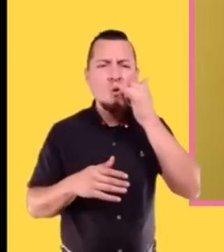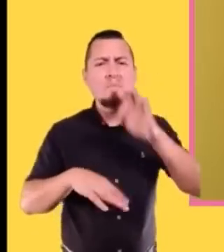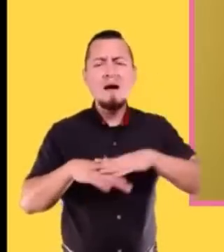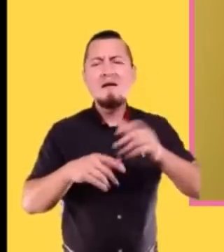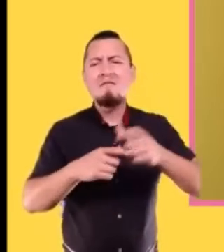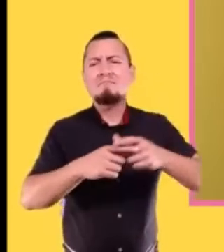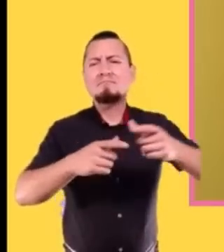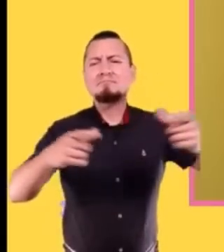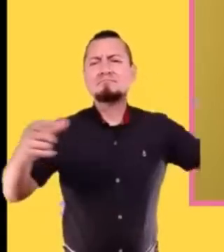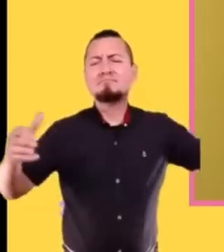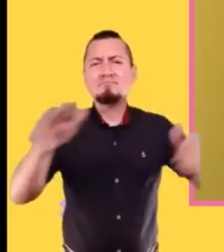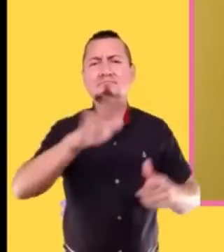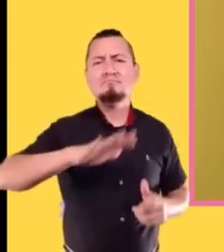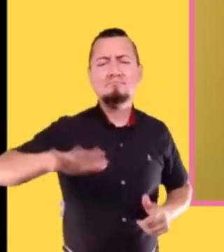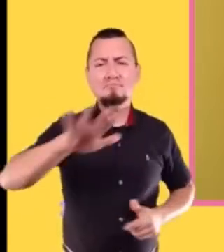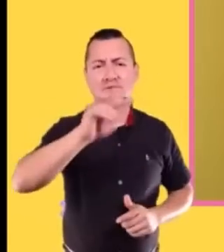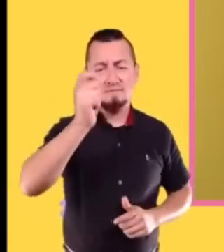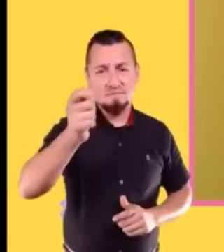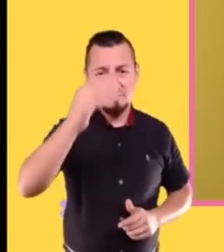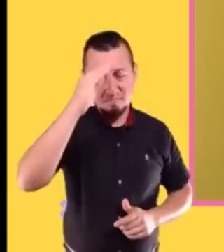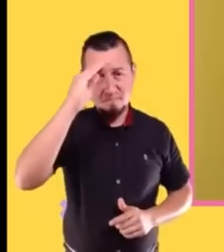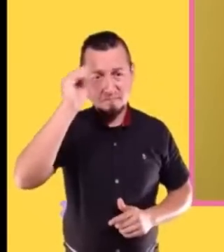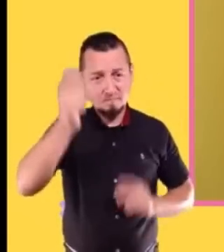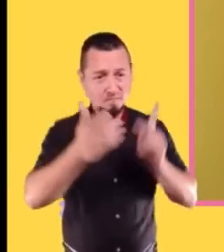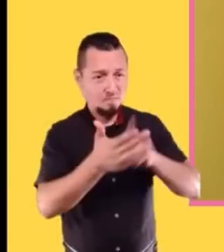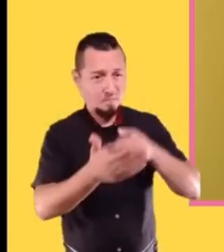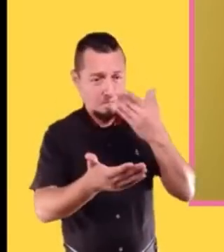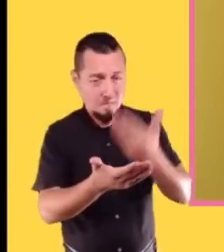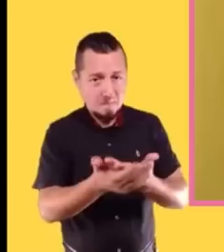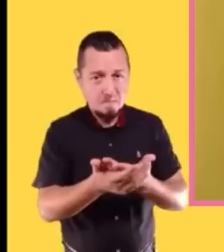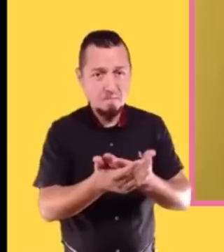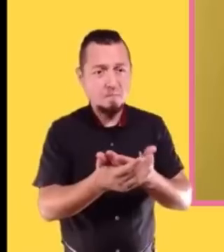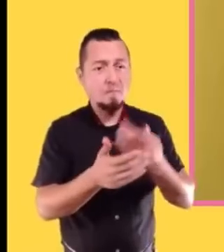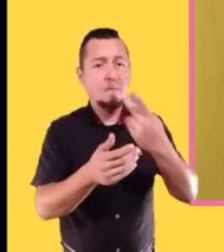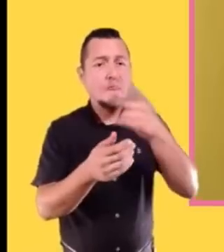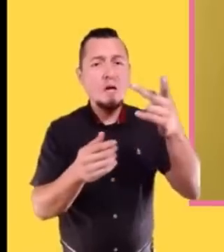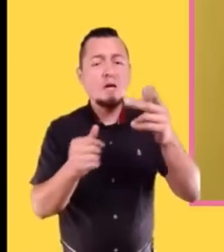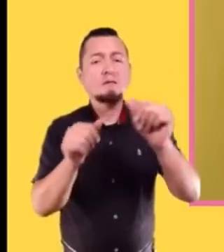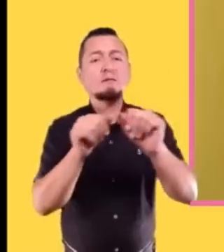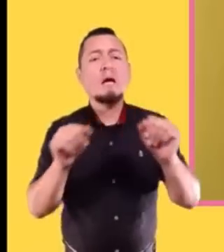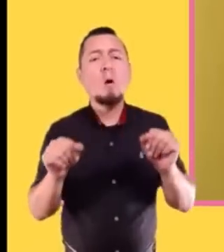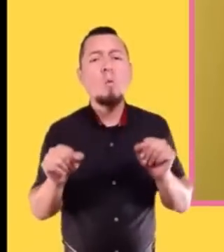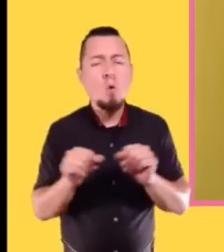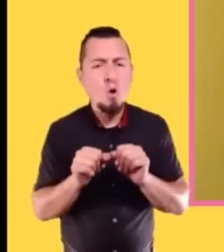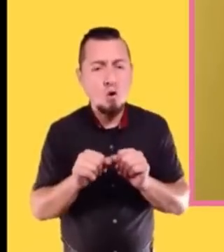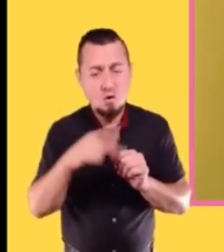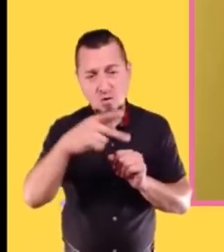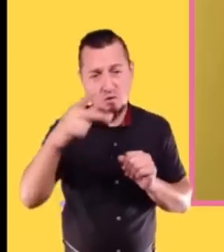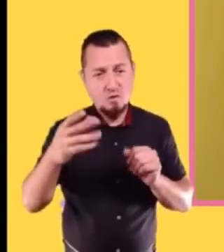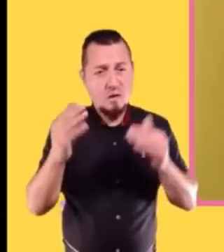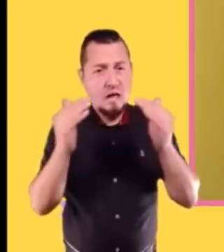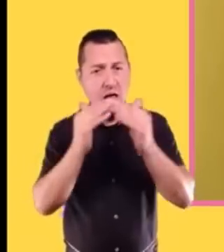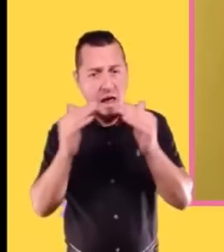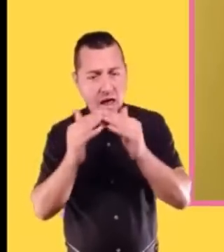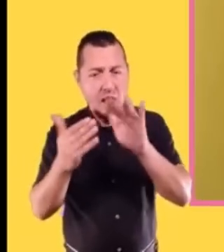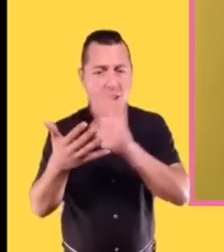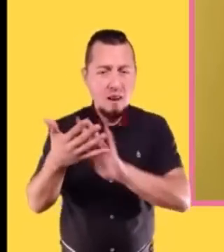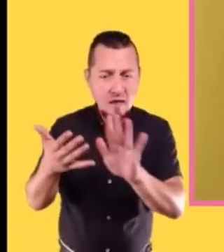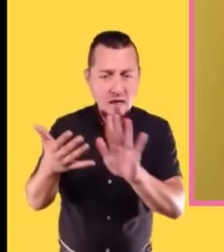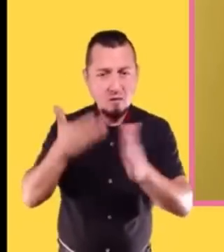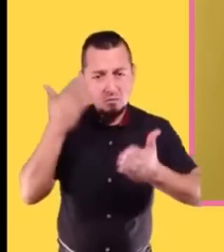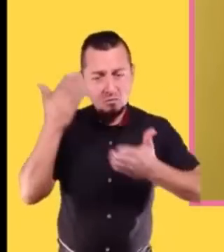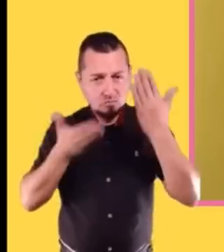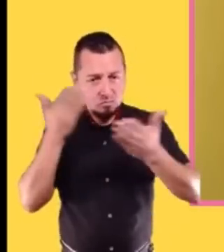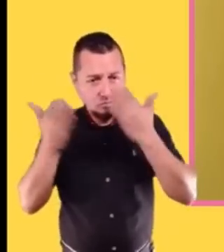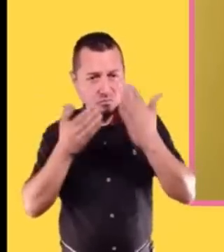propuestas didácticas proponen el aula invertida. ¿Qué significa esto? Que en la casa los niños leen, estudian y demás, y a la escuela ya no van